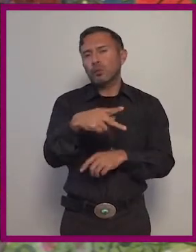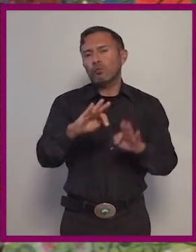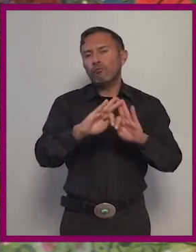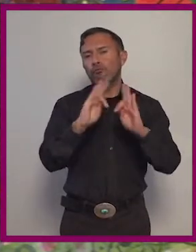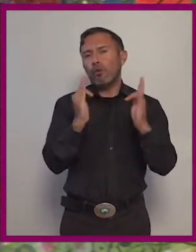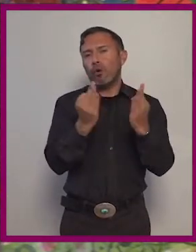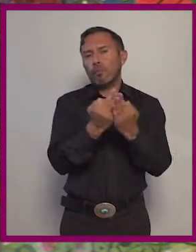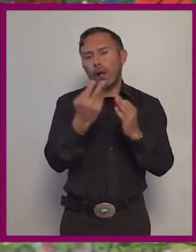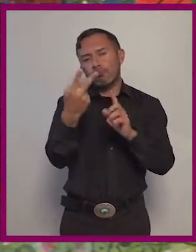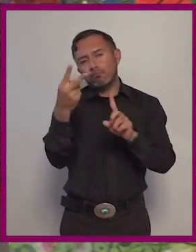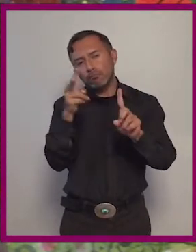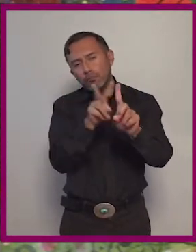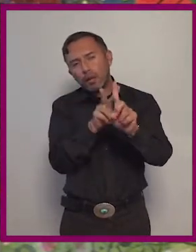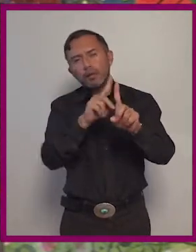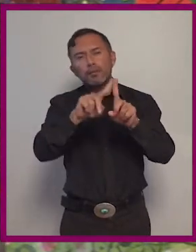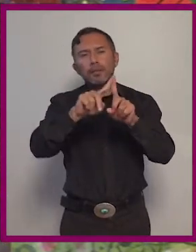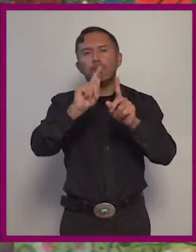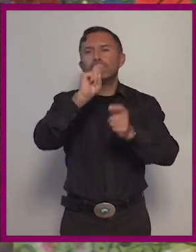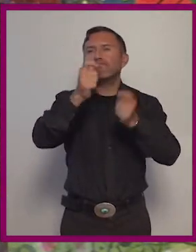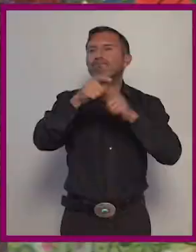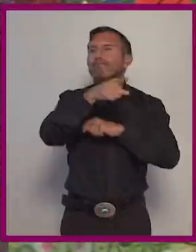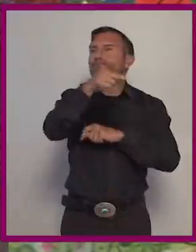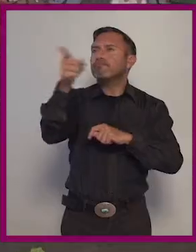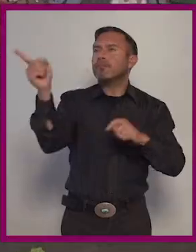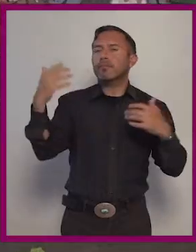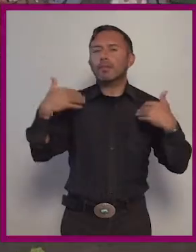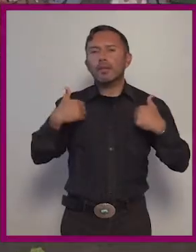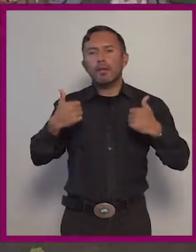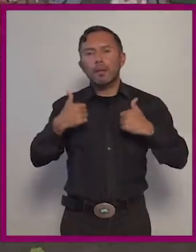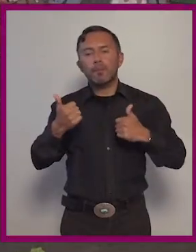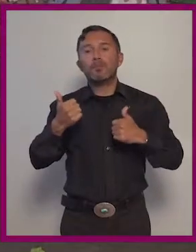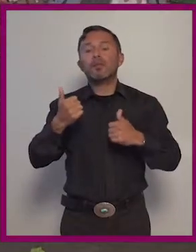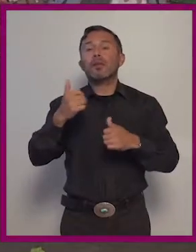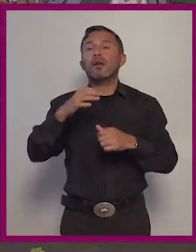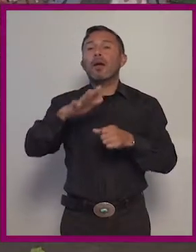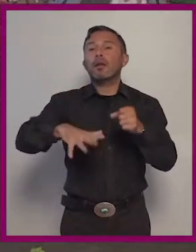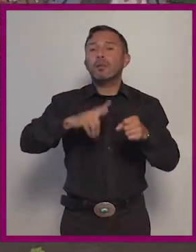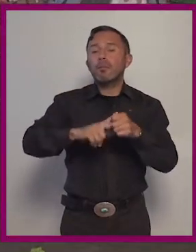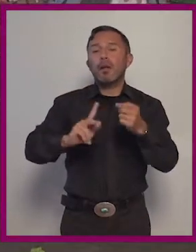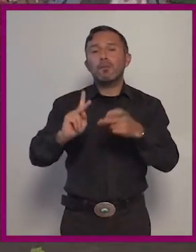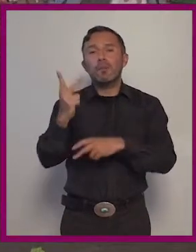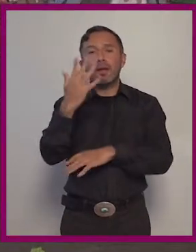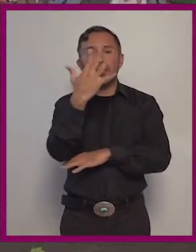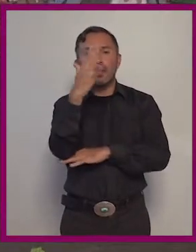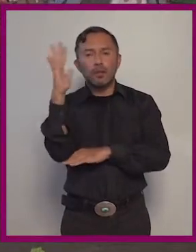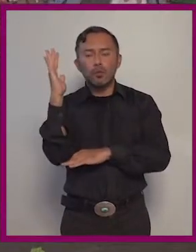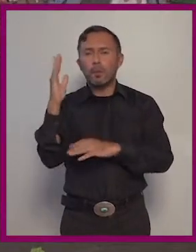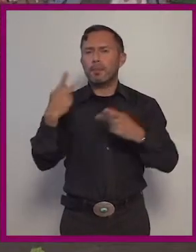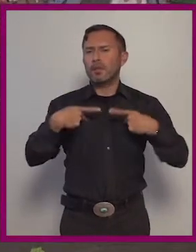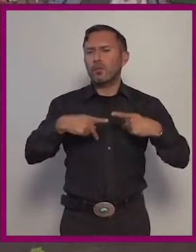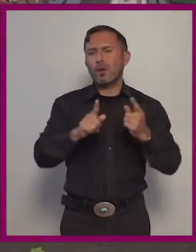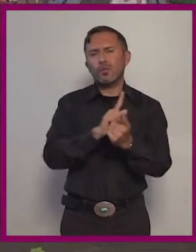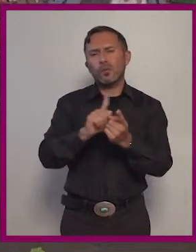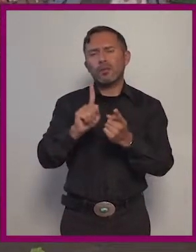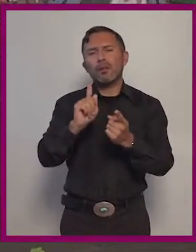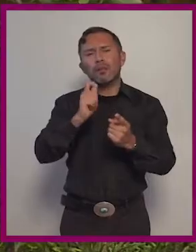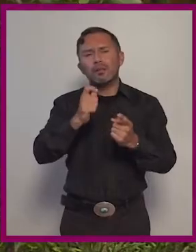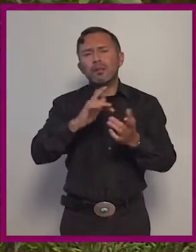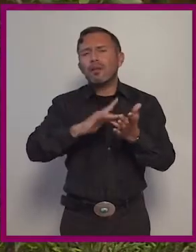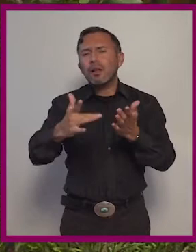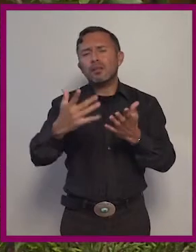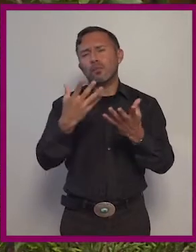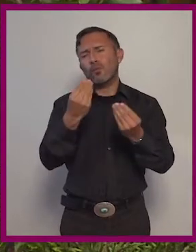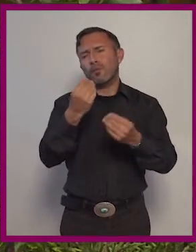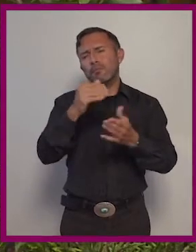y aprender el cosmos, la naturaleza y las relaciones sociales, resultados de miles y miles de años.